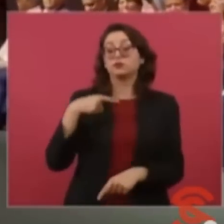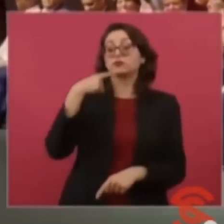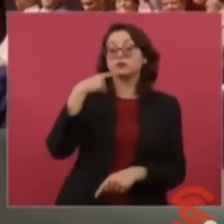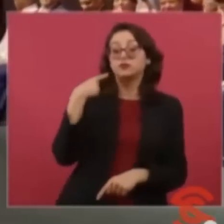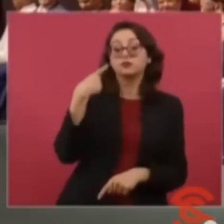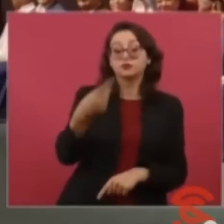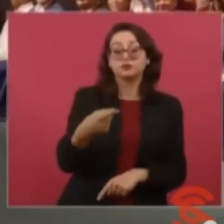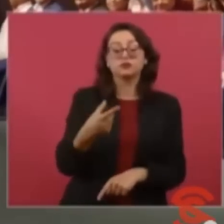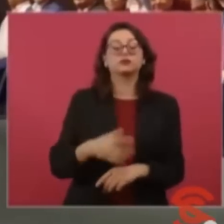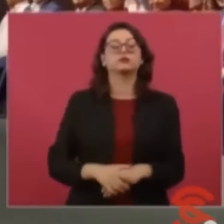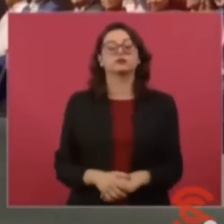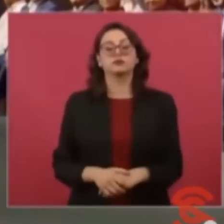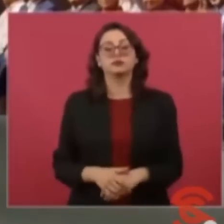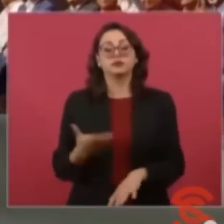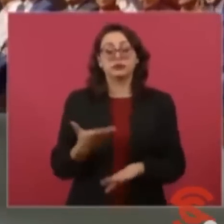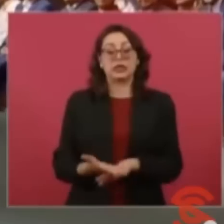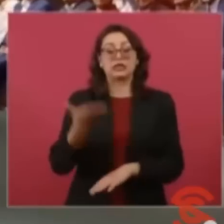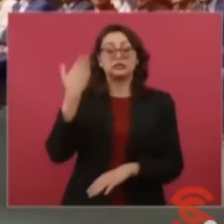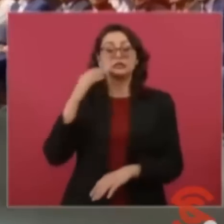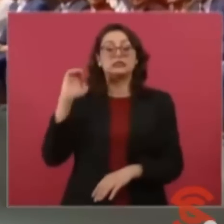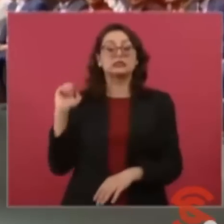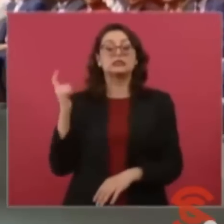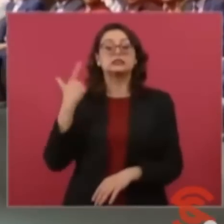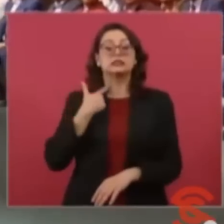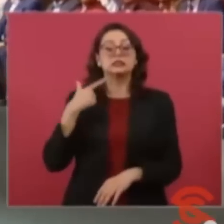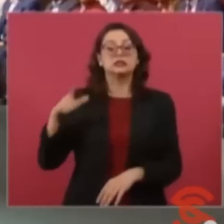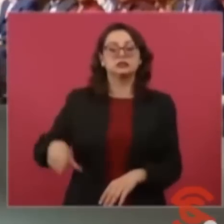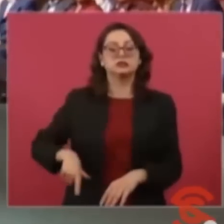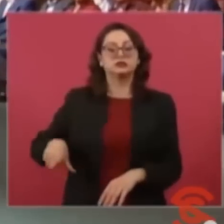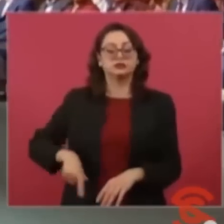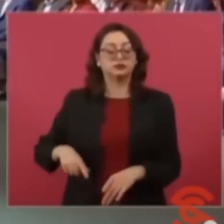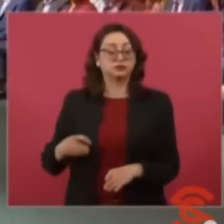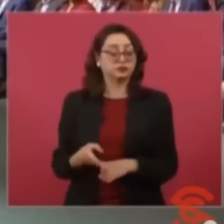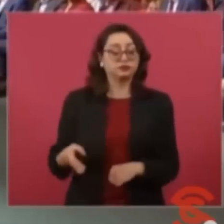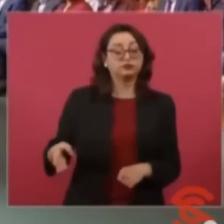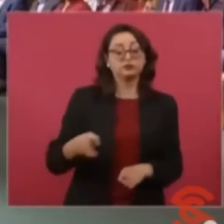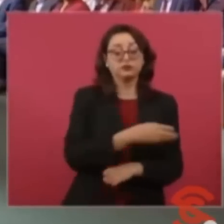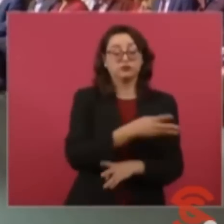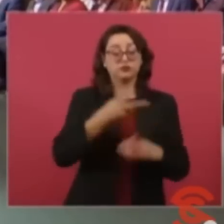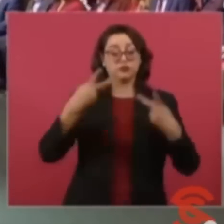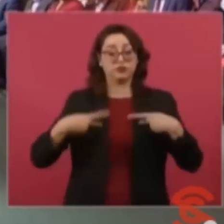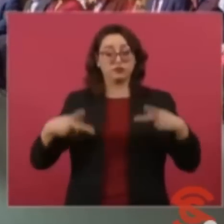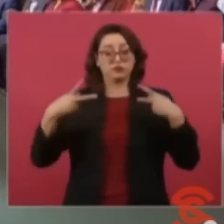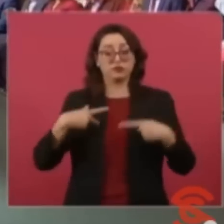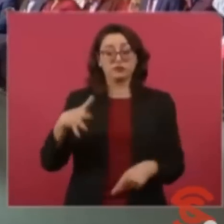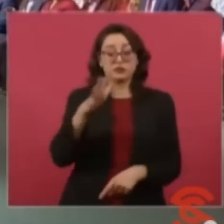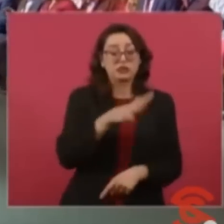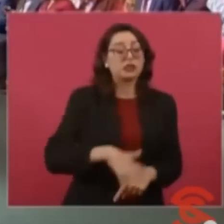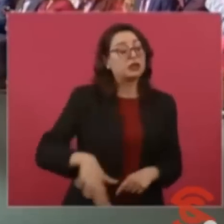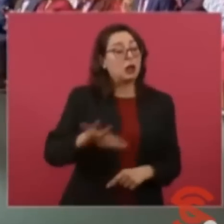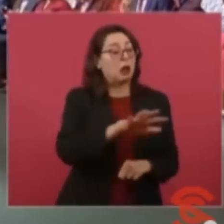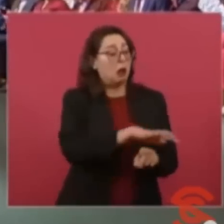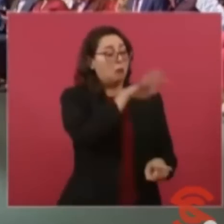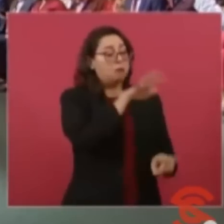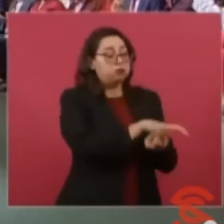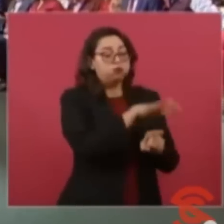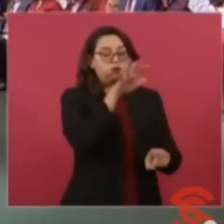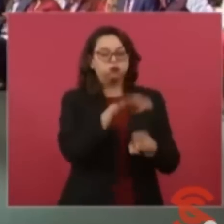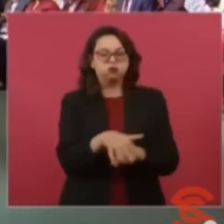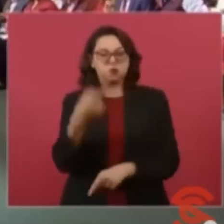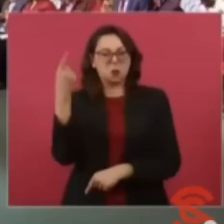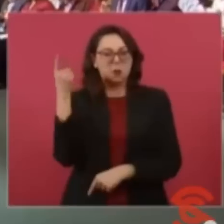neoporfiristas, ahora no se reprime al pueblo, no se ordenan